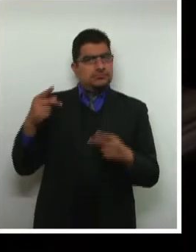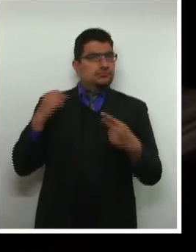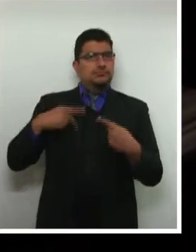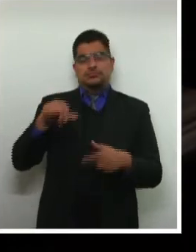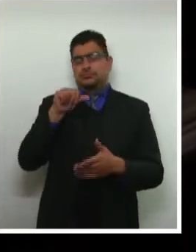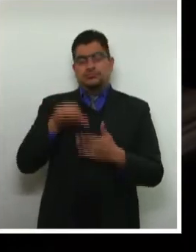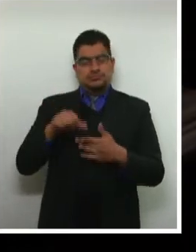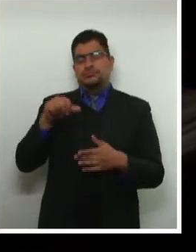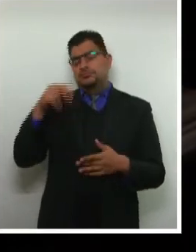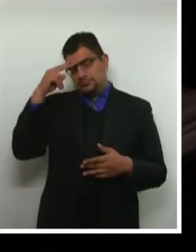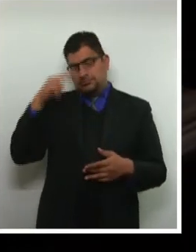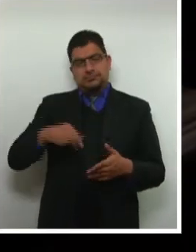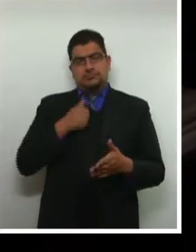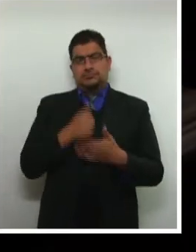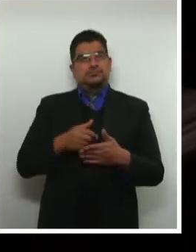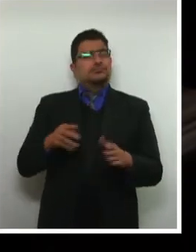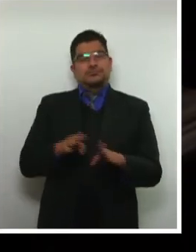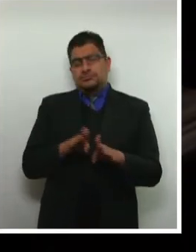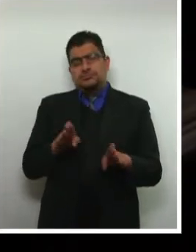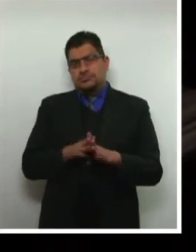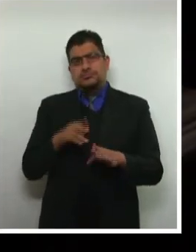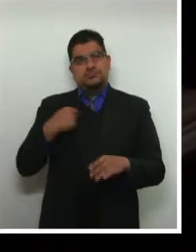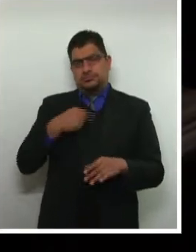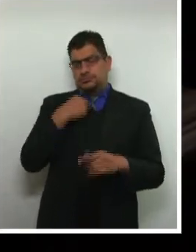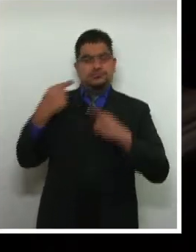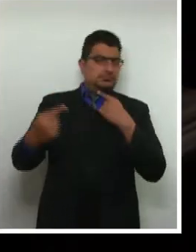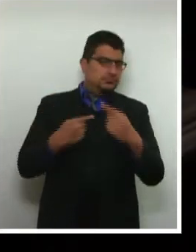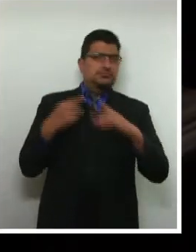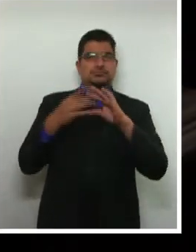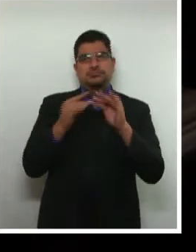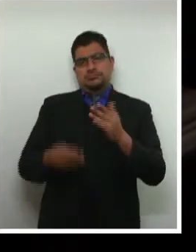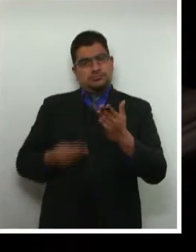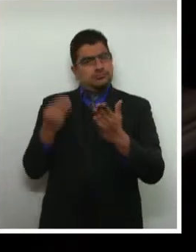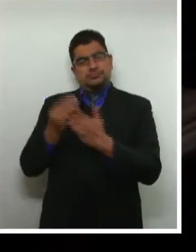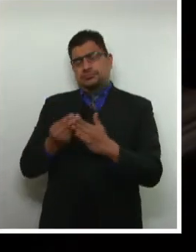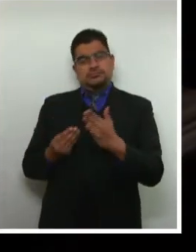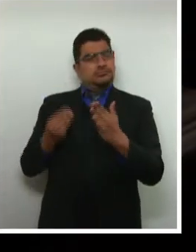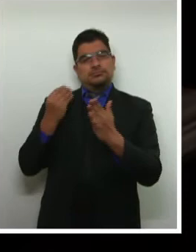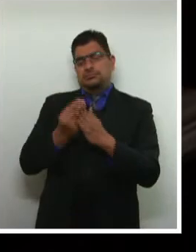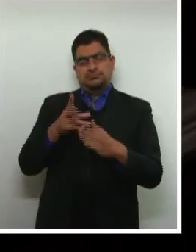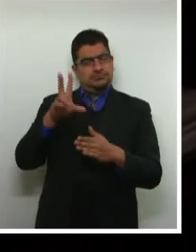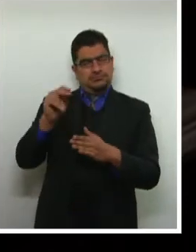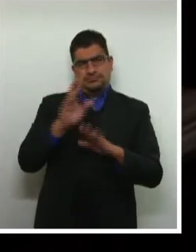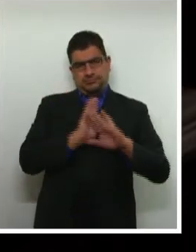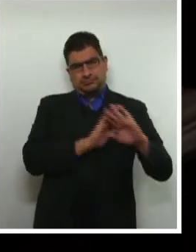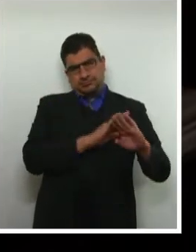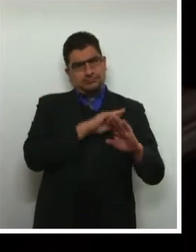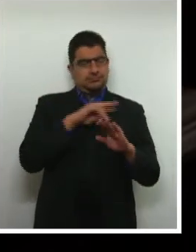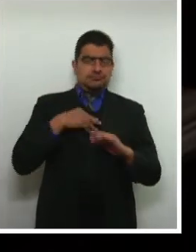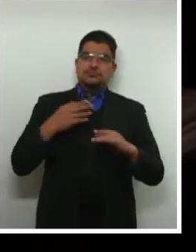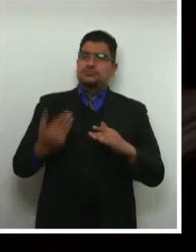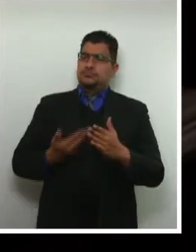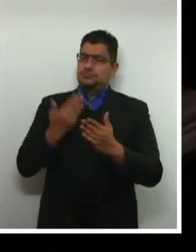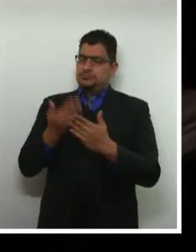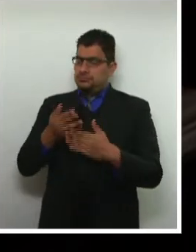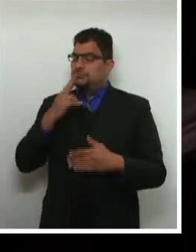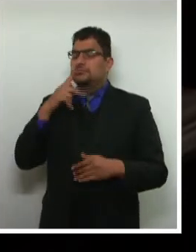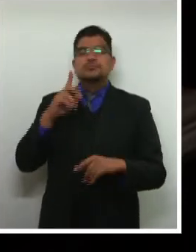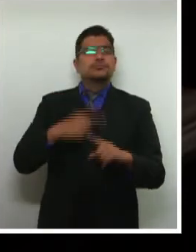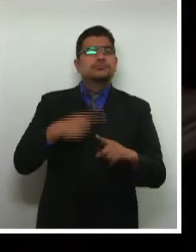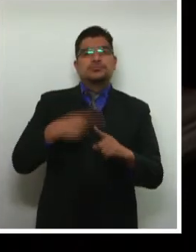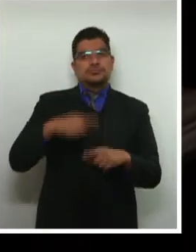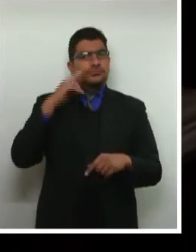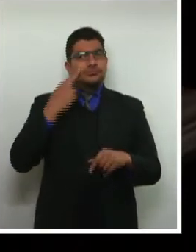gran debate. Nosotros no le estamos incluyendo en esta propuesta porque estábamos abiertos a la posibilidad de replantear quién